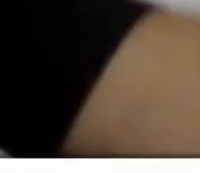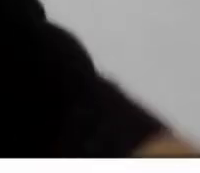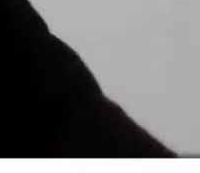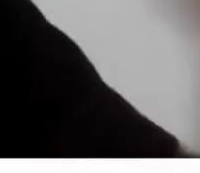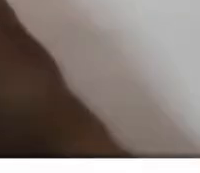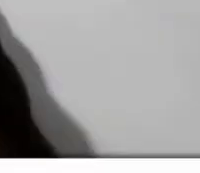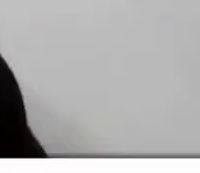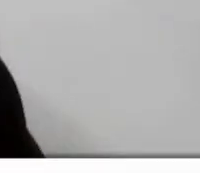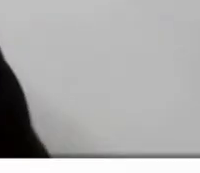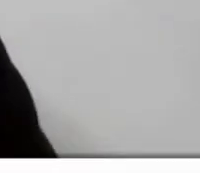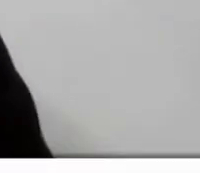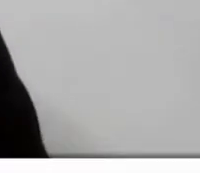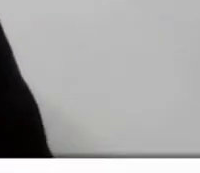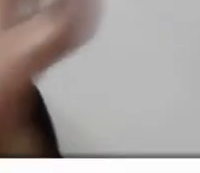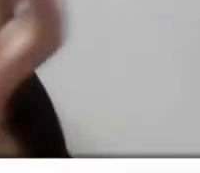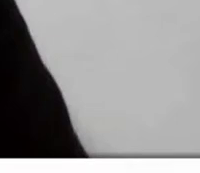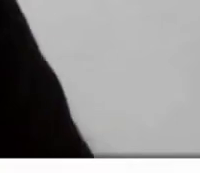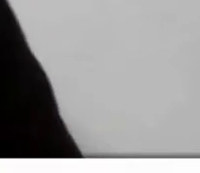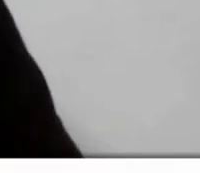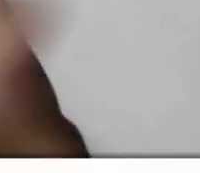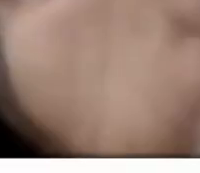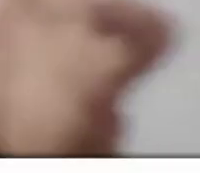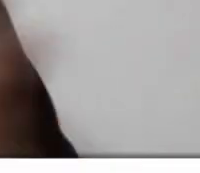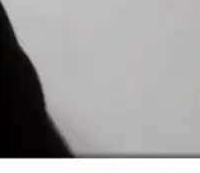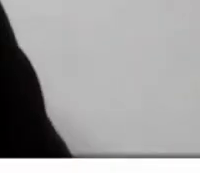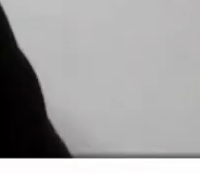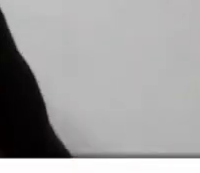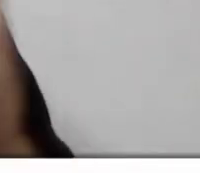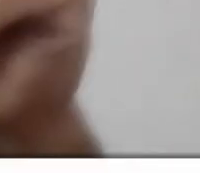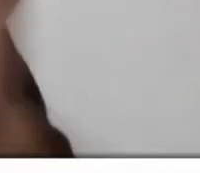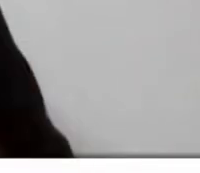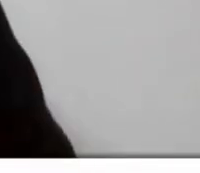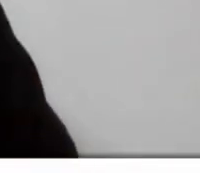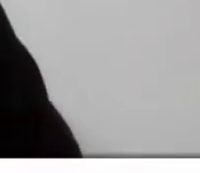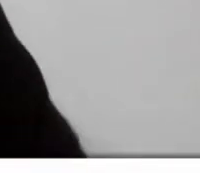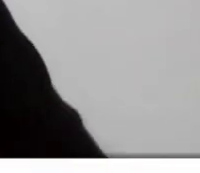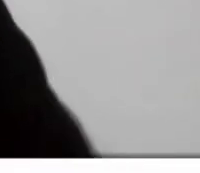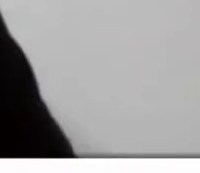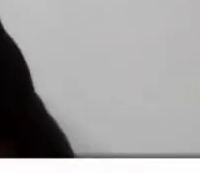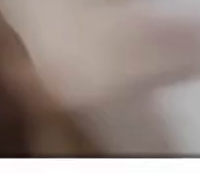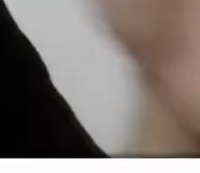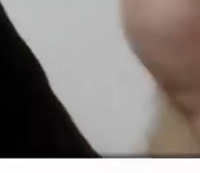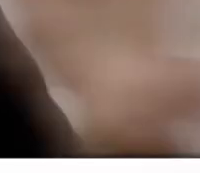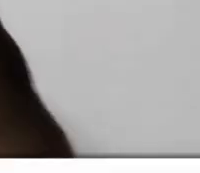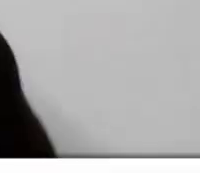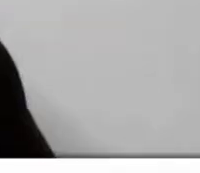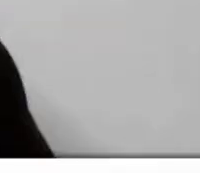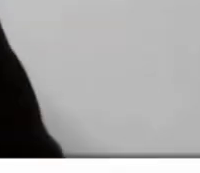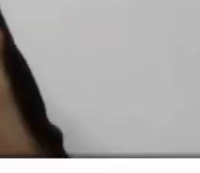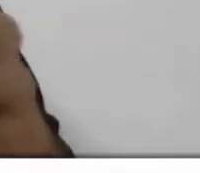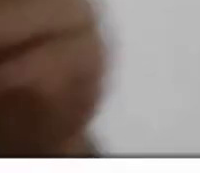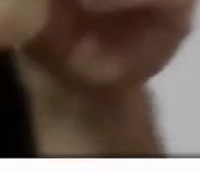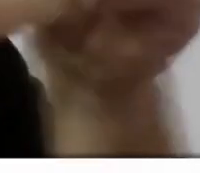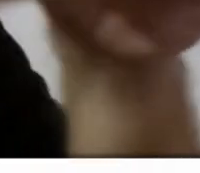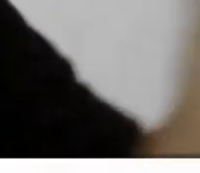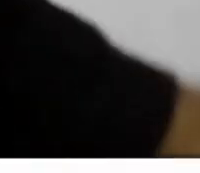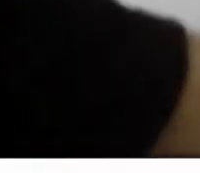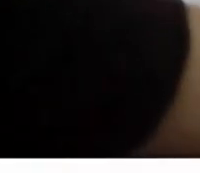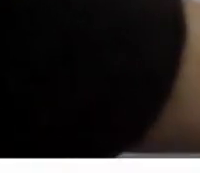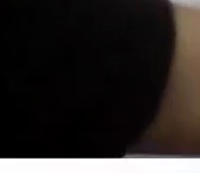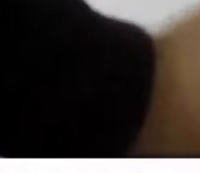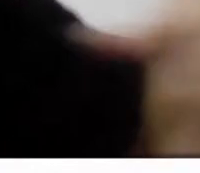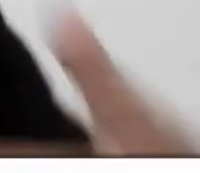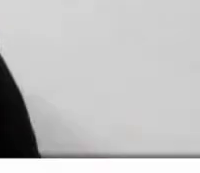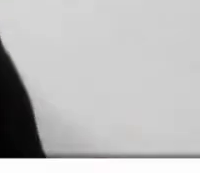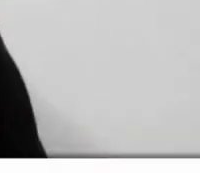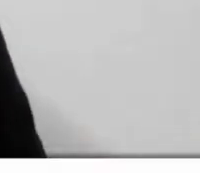Constitución, contra la ruta 177, un destacamento de la Guardia Rural Los Pumas, que en el departamento de Constitución, por la extensión que